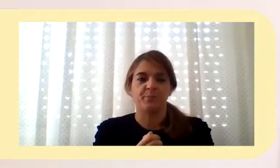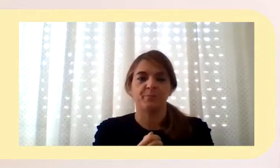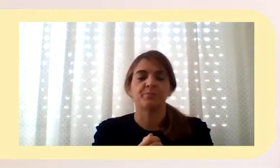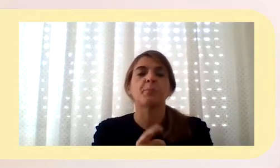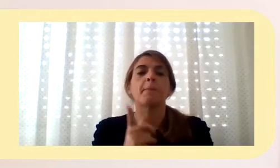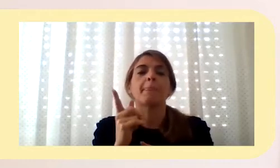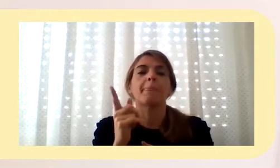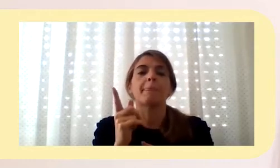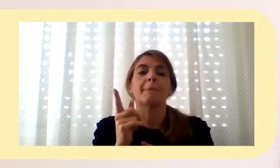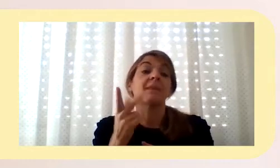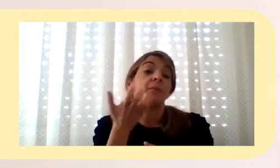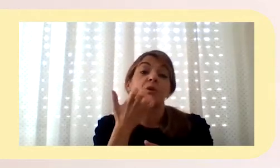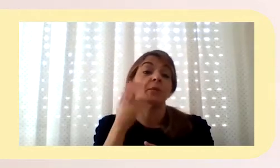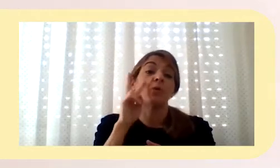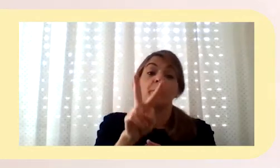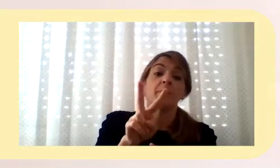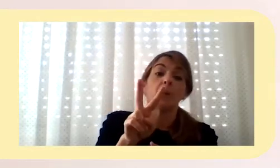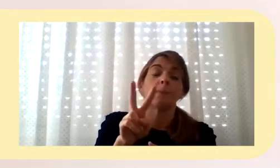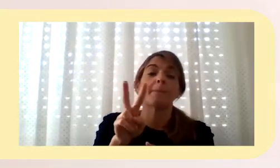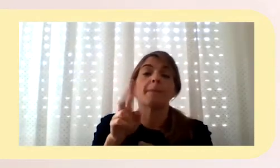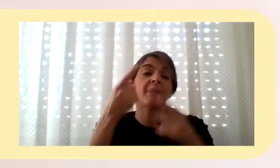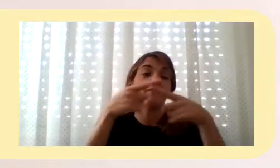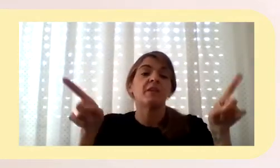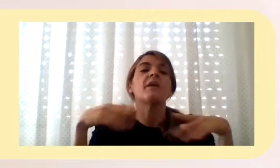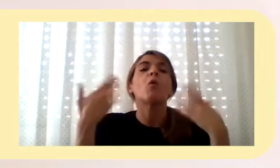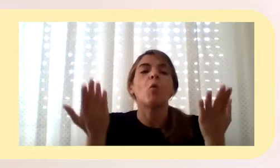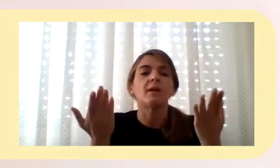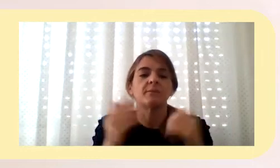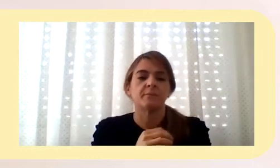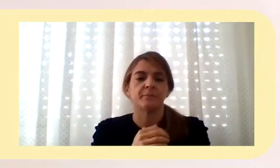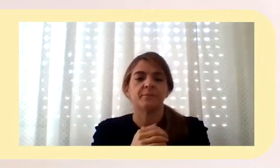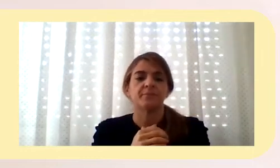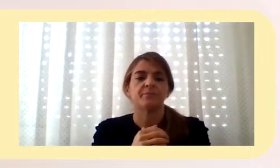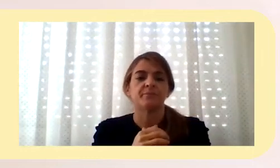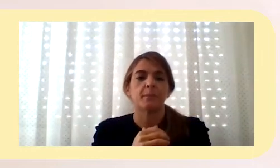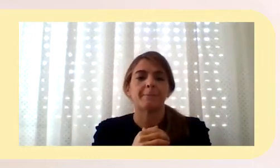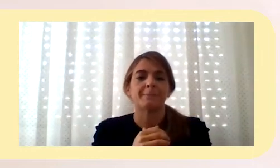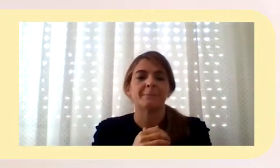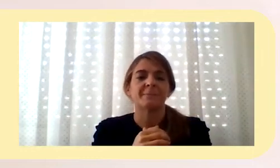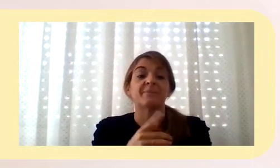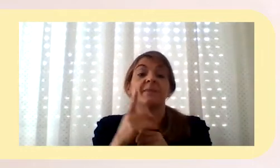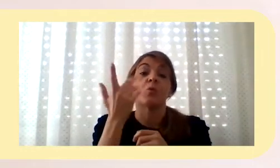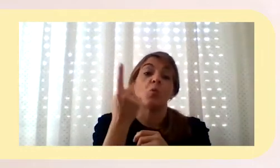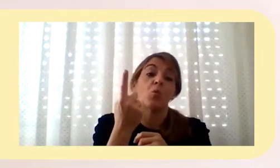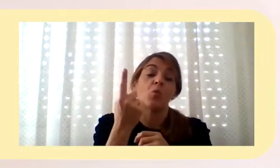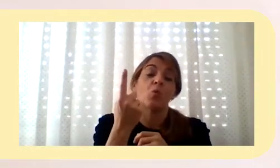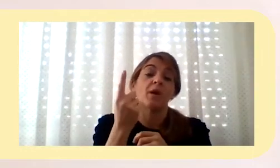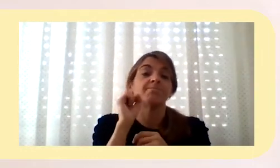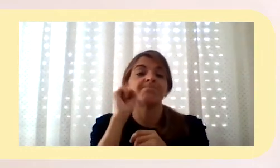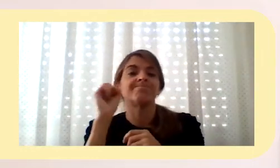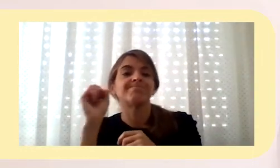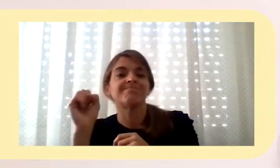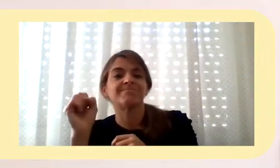salud, encontramos los siguientes sesgos provenientes de la investigación. Suele existir, por desgracia, una tendencia a